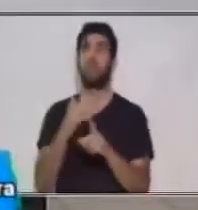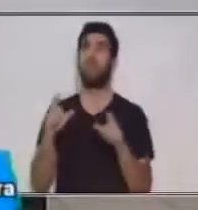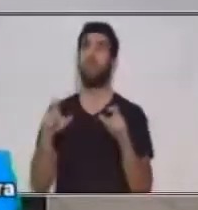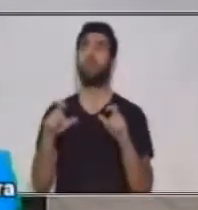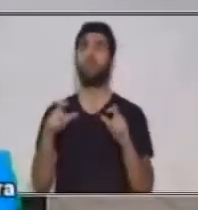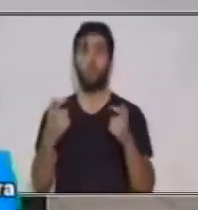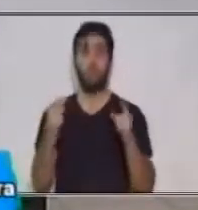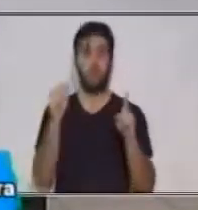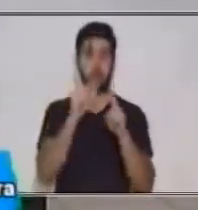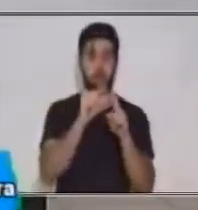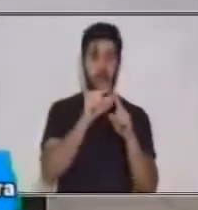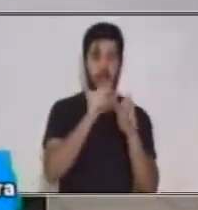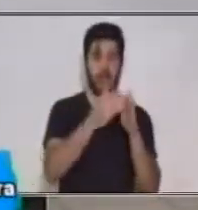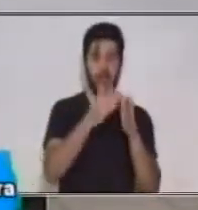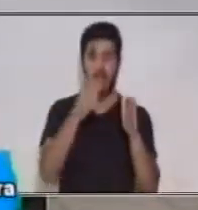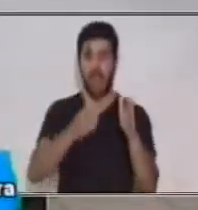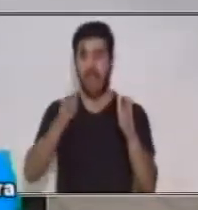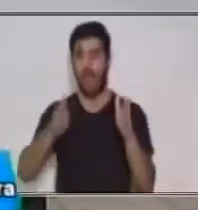está estructurada una